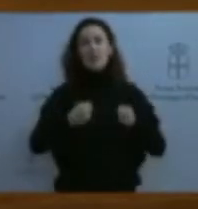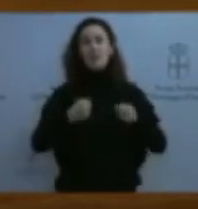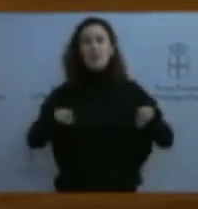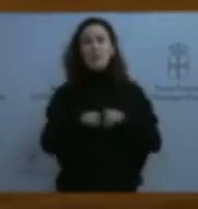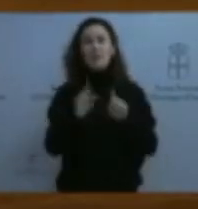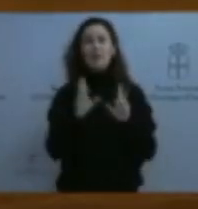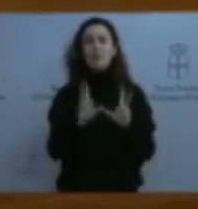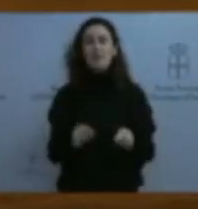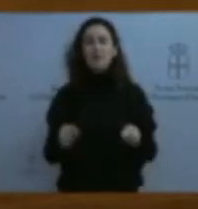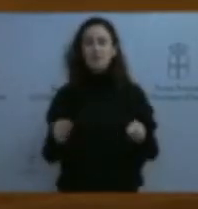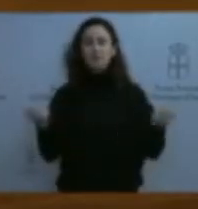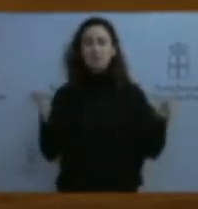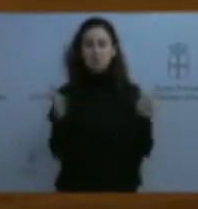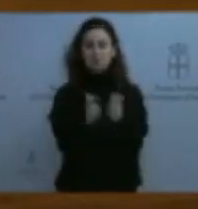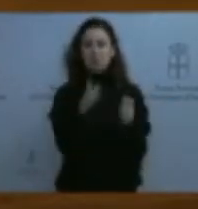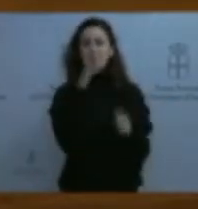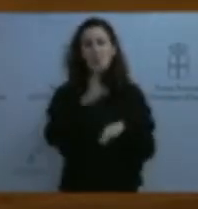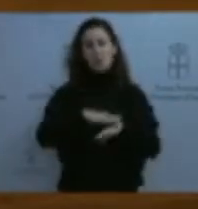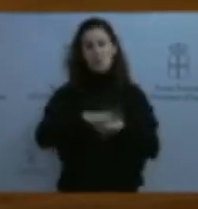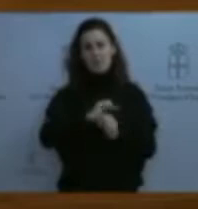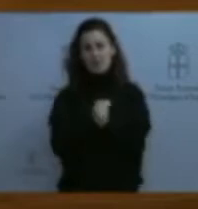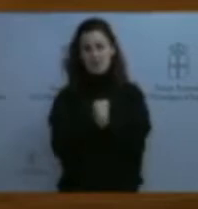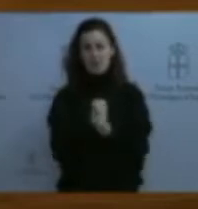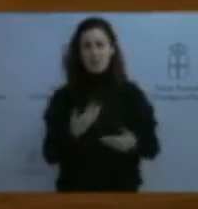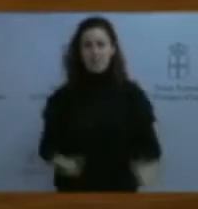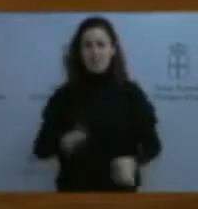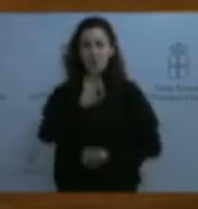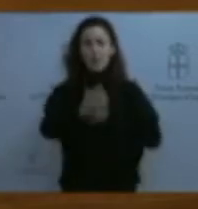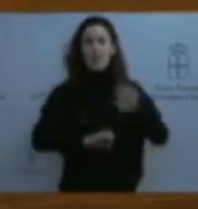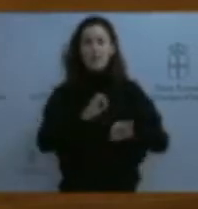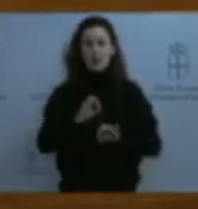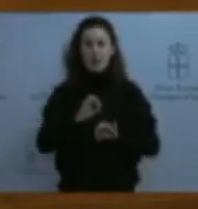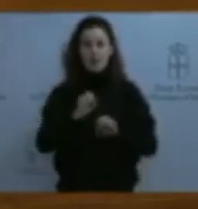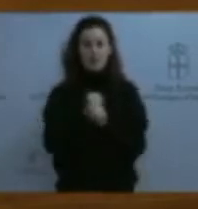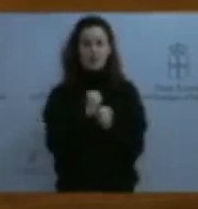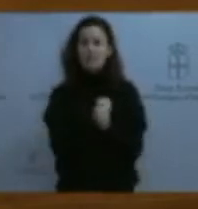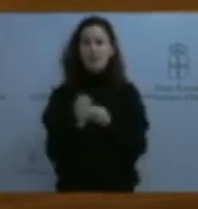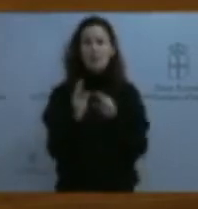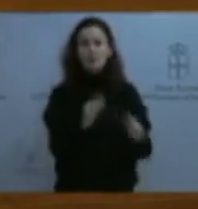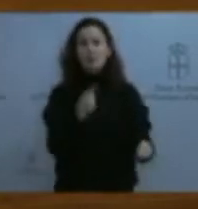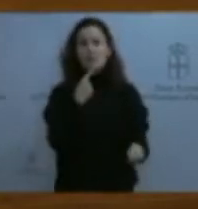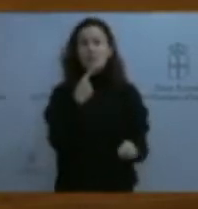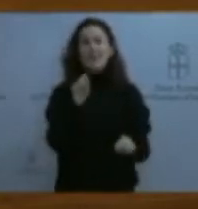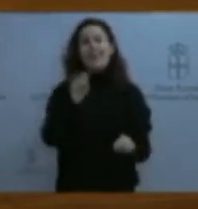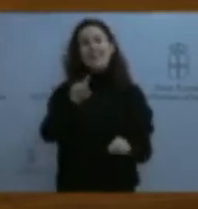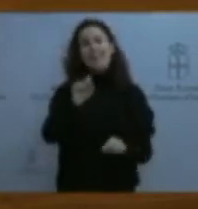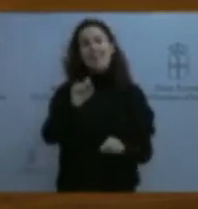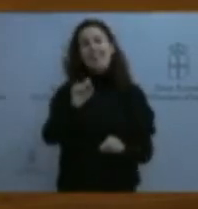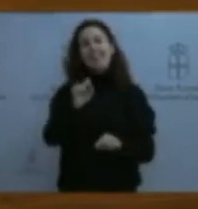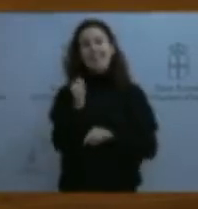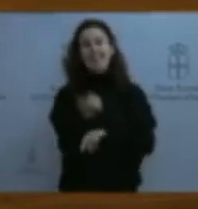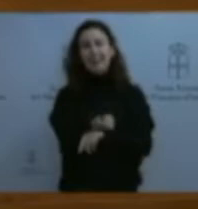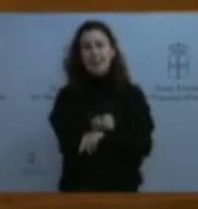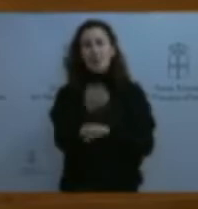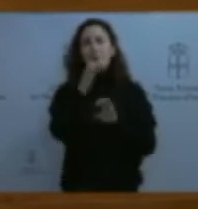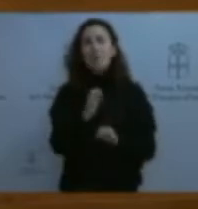lesiones relacionadas con el trabajo. La Organización Internacional del Trabajo dice que cada 15 segundos muere un trabajador o trabajadora